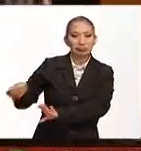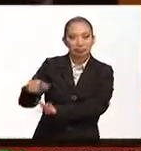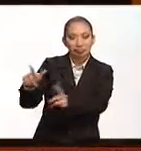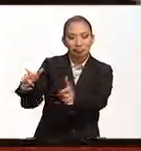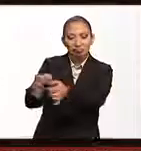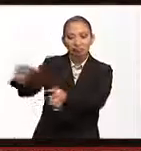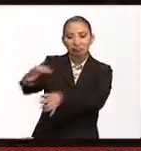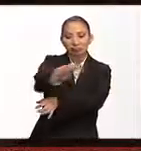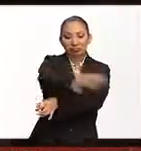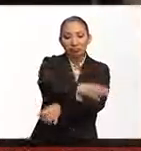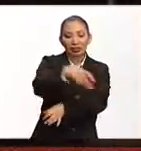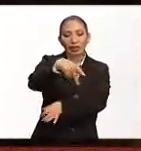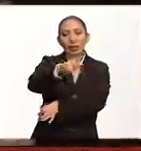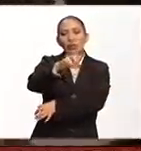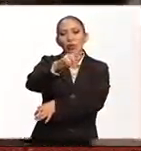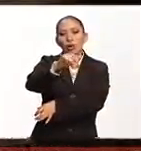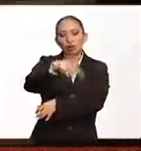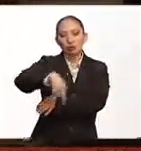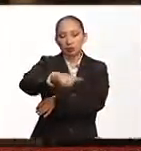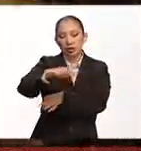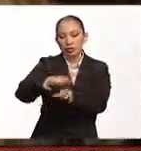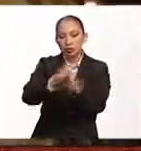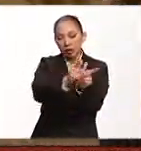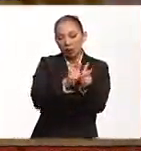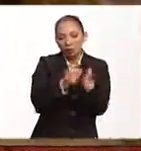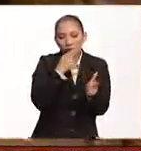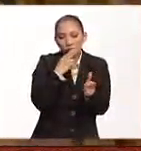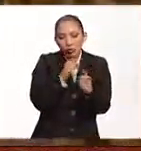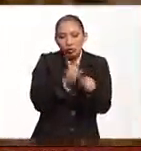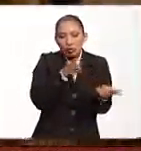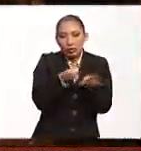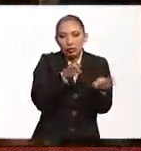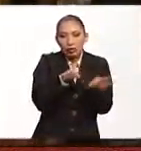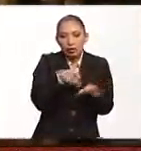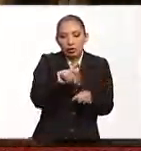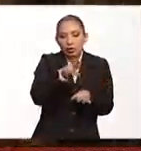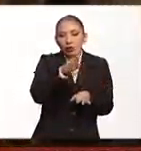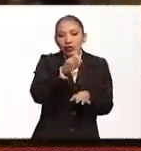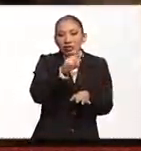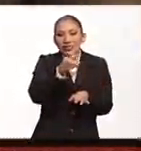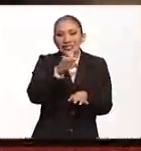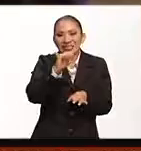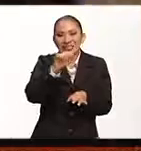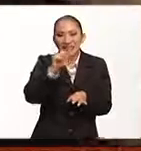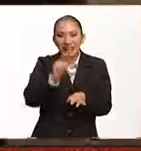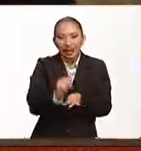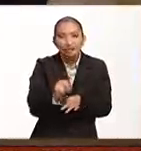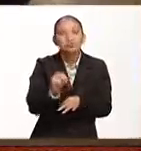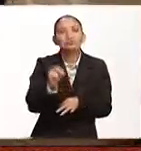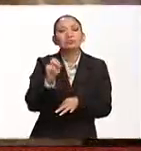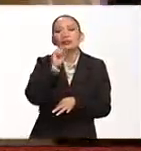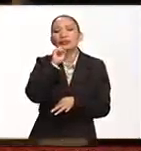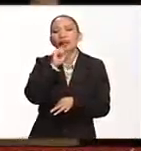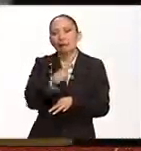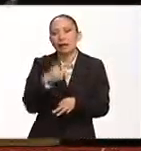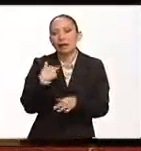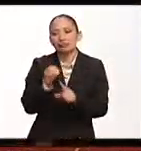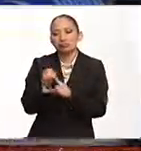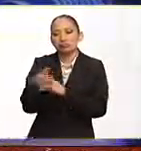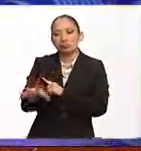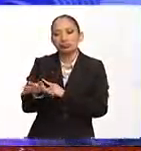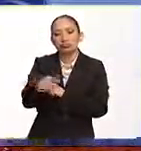minorías kurdas organizadas en torno al Partido del Trabajo del Kurdistán, y por el otro lado también atentar o